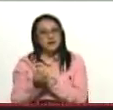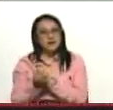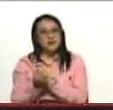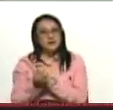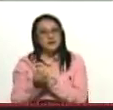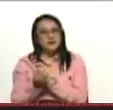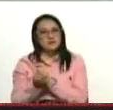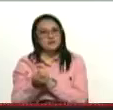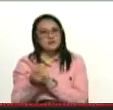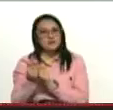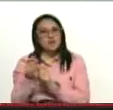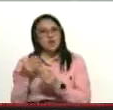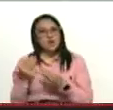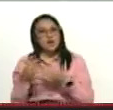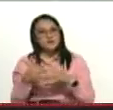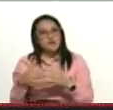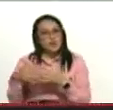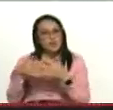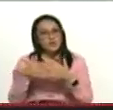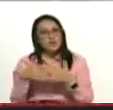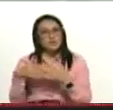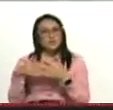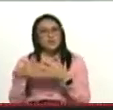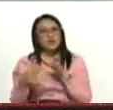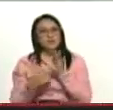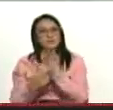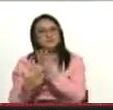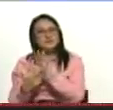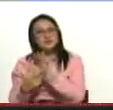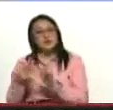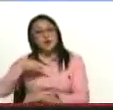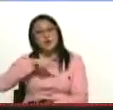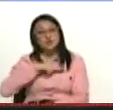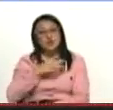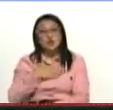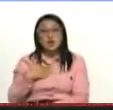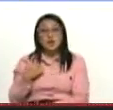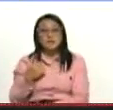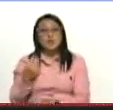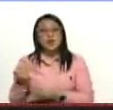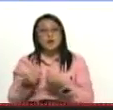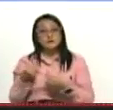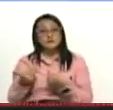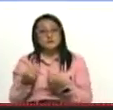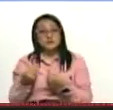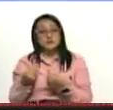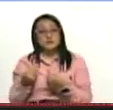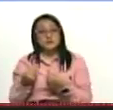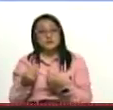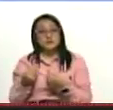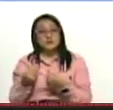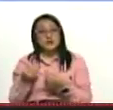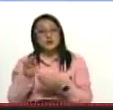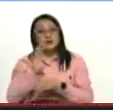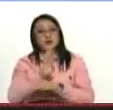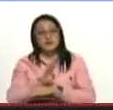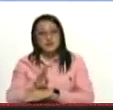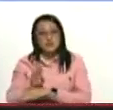lo que Estados Unidos representa nosotros lo que queremos lograr es criar